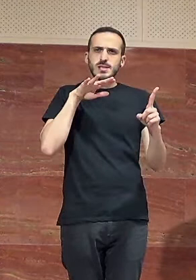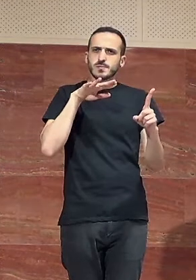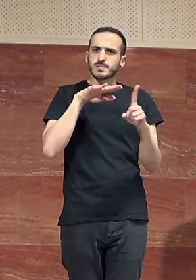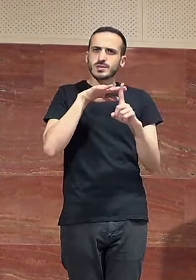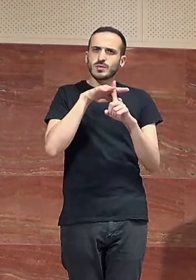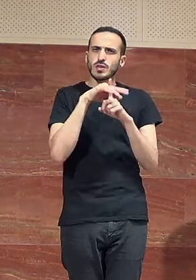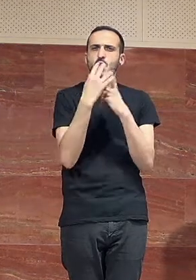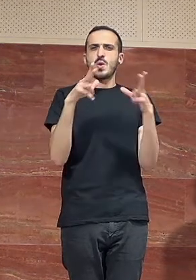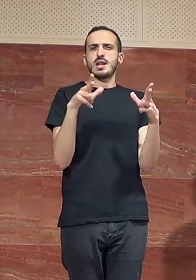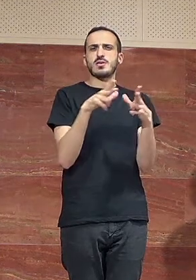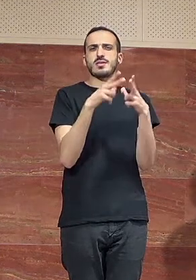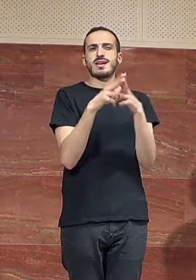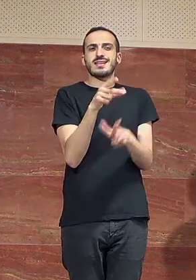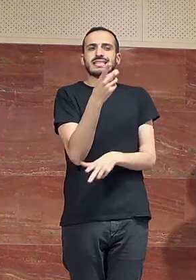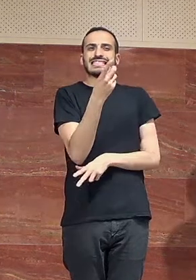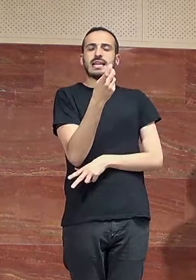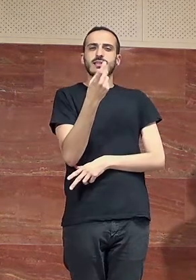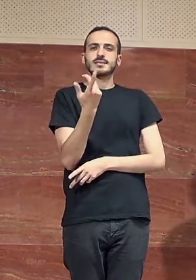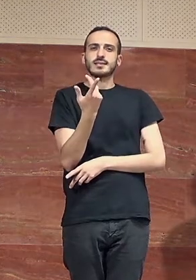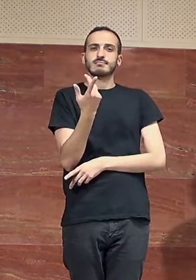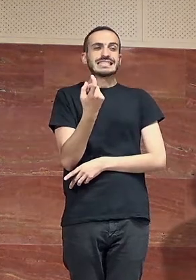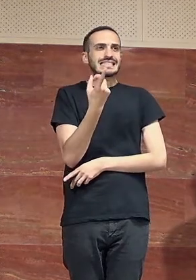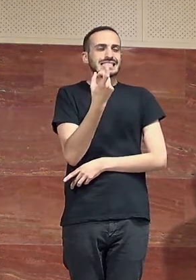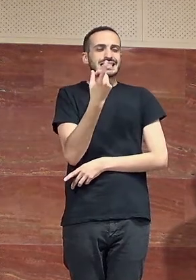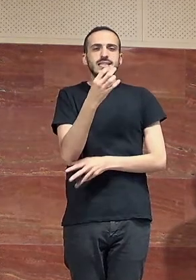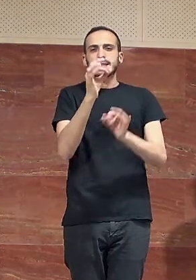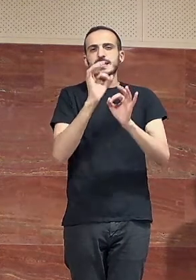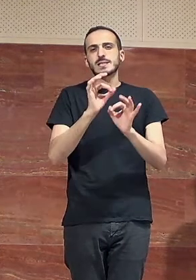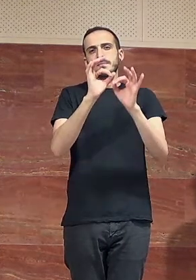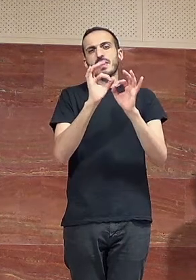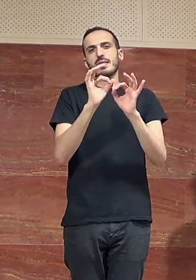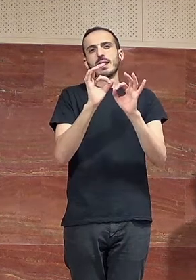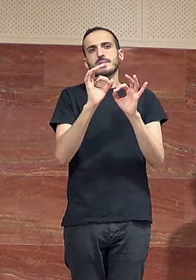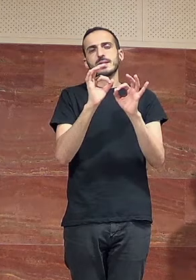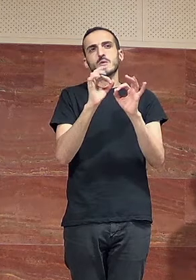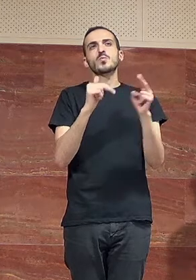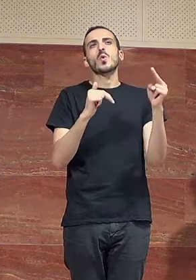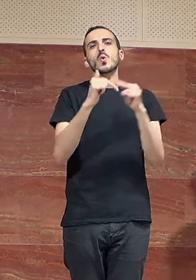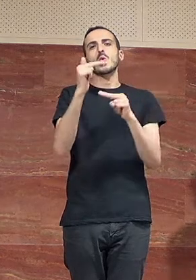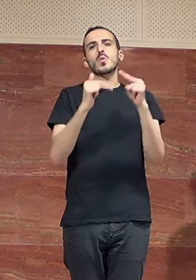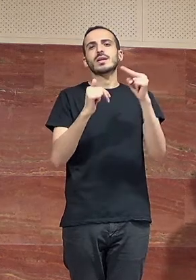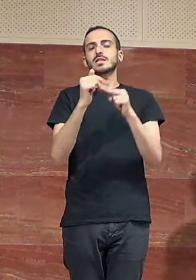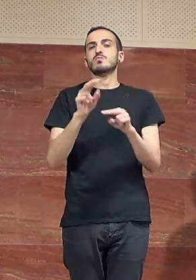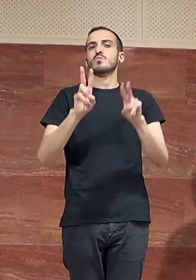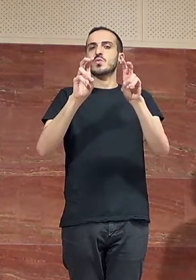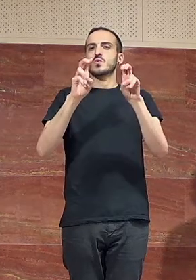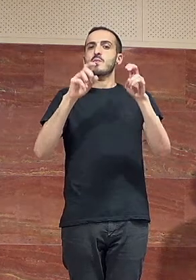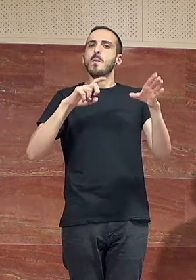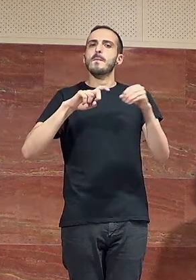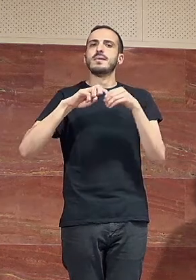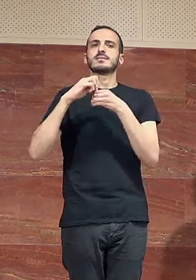muy interesante y muy ilustrativa, de cómo necesitamos en realidad un urbanismo emergente o participativo,